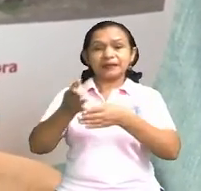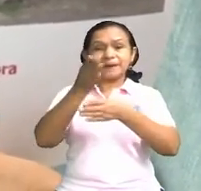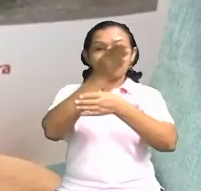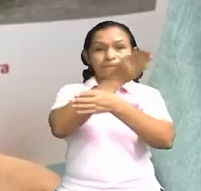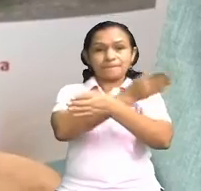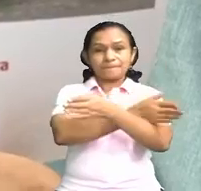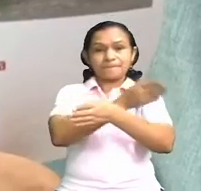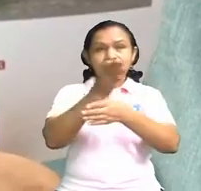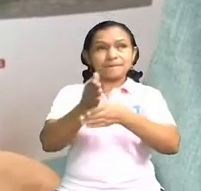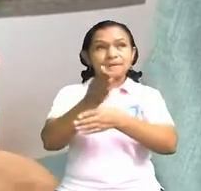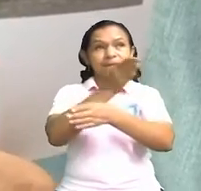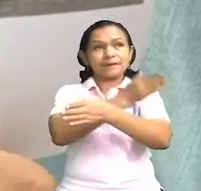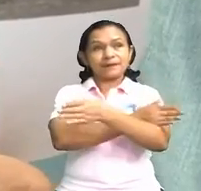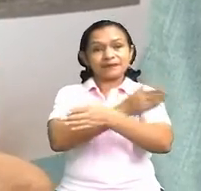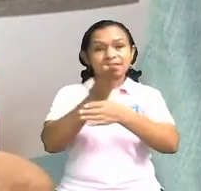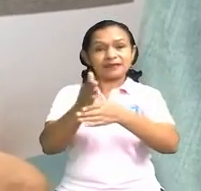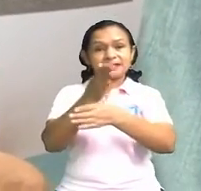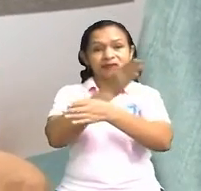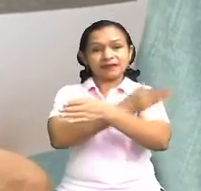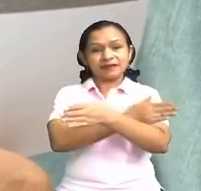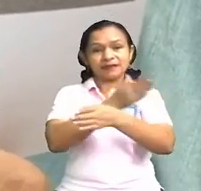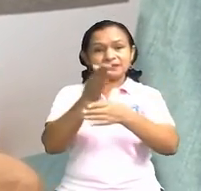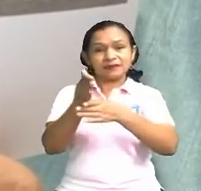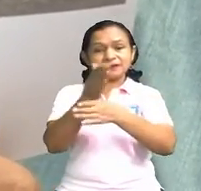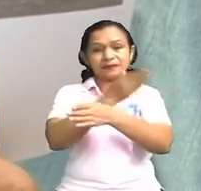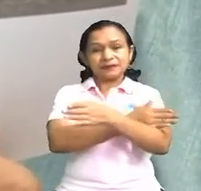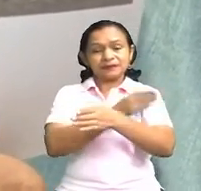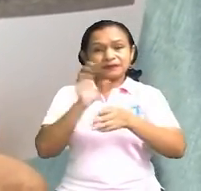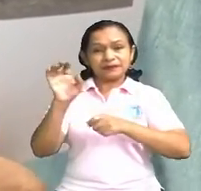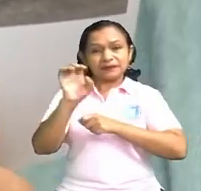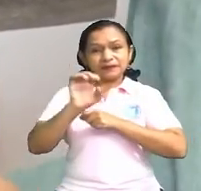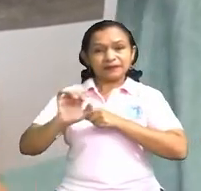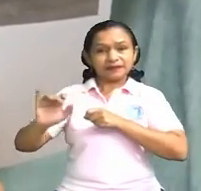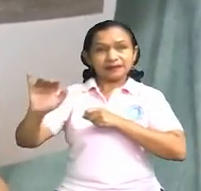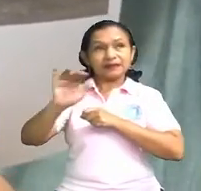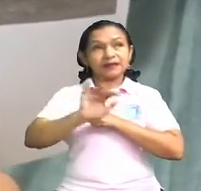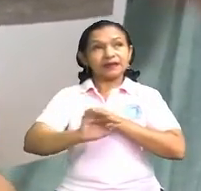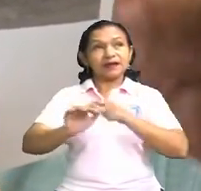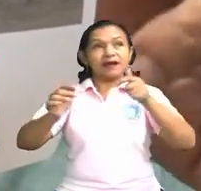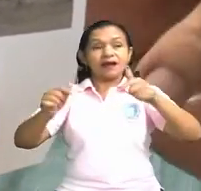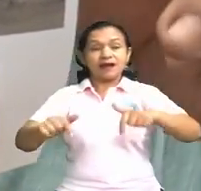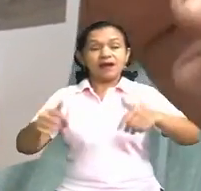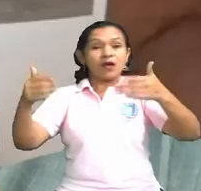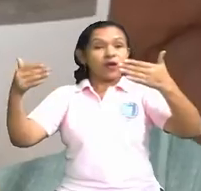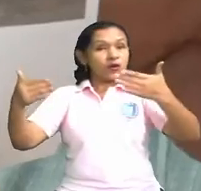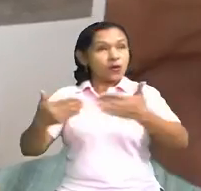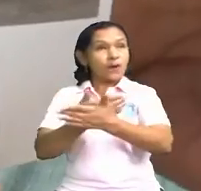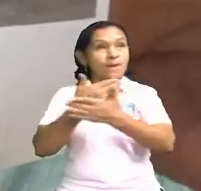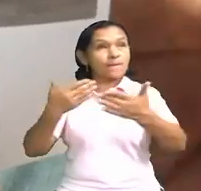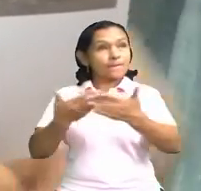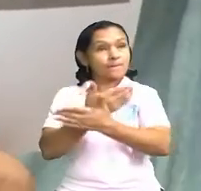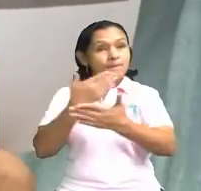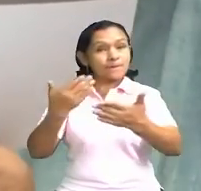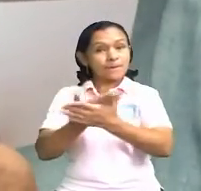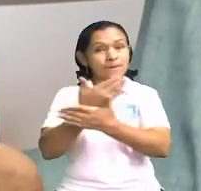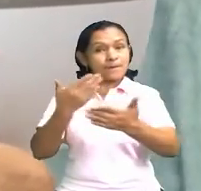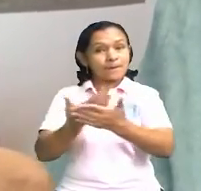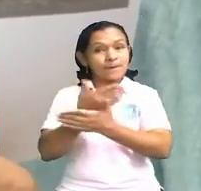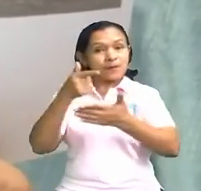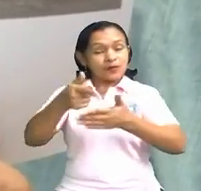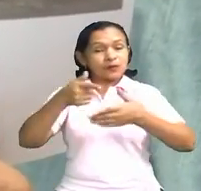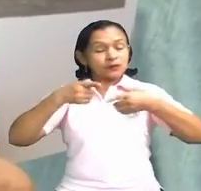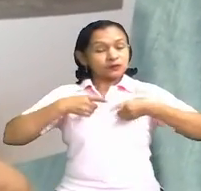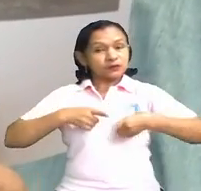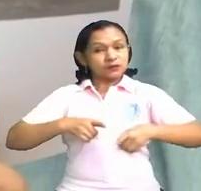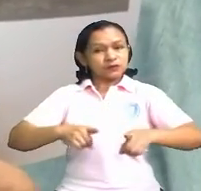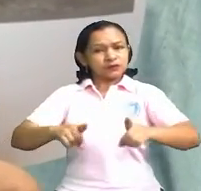Al 2007 encontramos esto en el penal de Estelí. Aquí está actualmente.